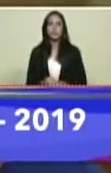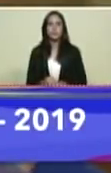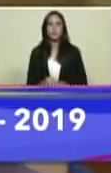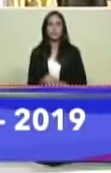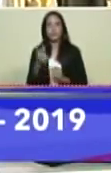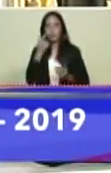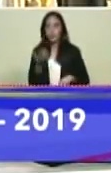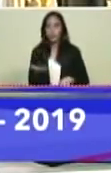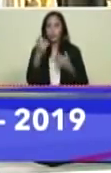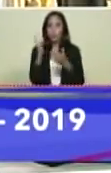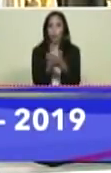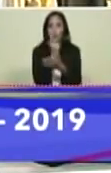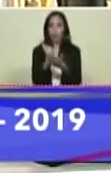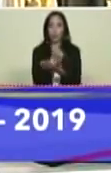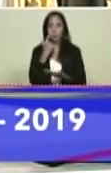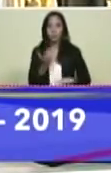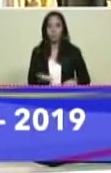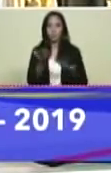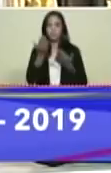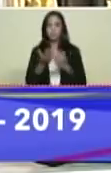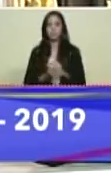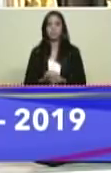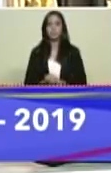Aquí está el libro de Matemáticas, sexto grado.